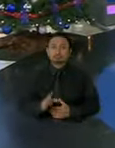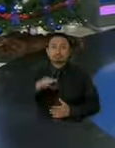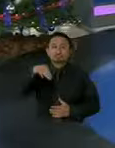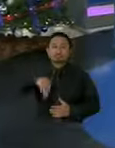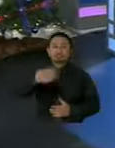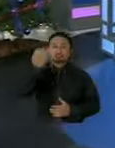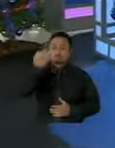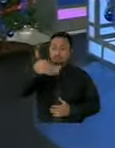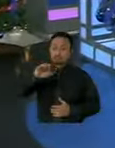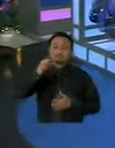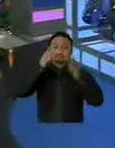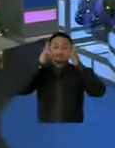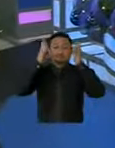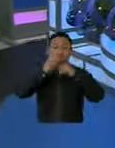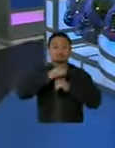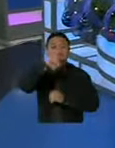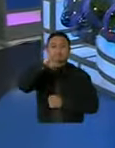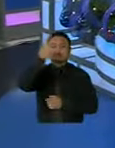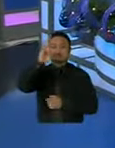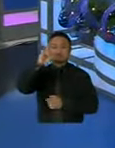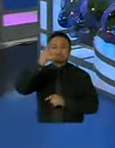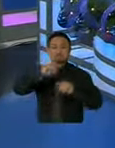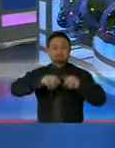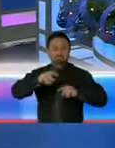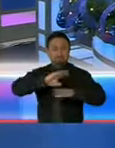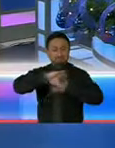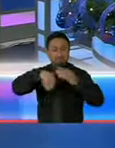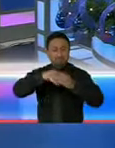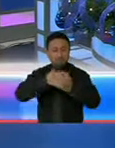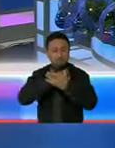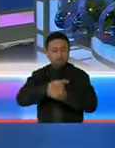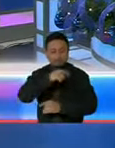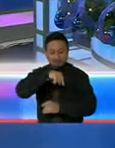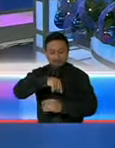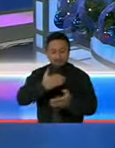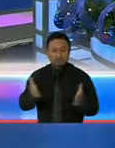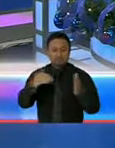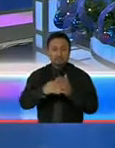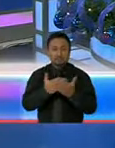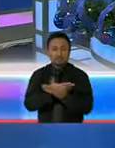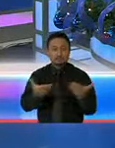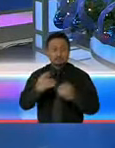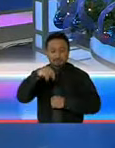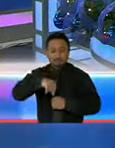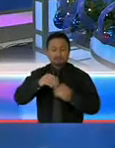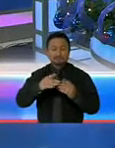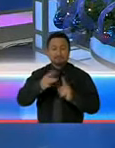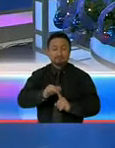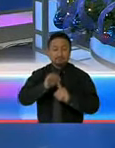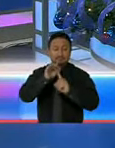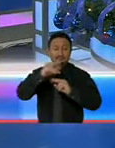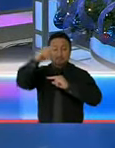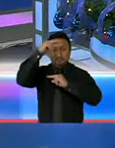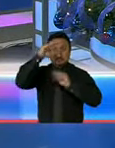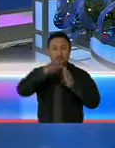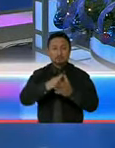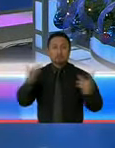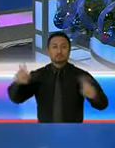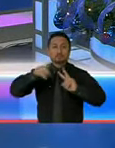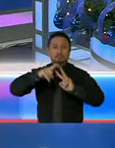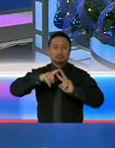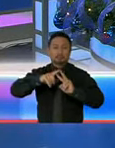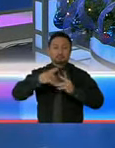Martes 19 de diciembre del 2017, amigos, es un gusto estar nuevamente con ustedes aquí en la emisión estelar del Comercio